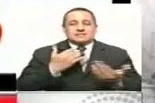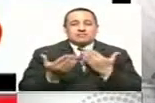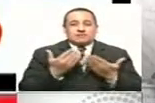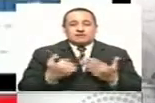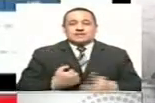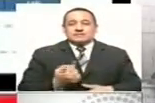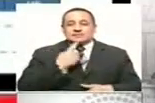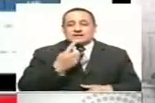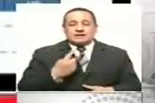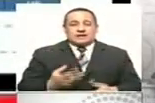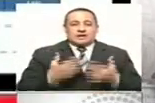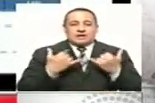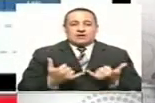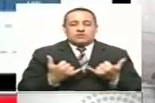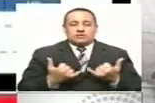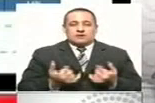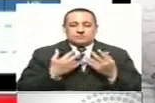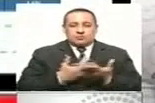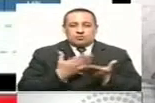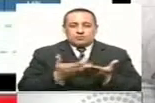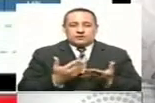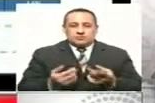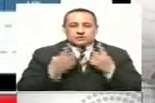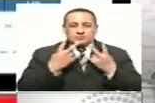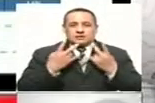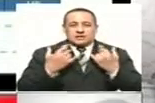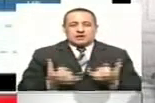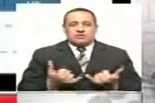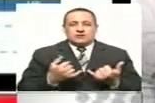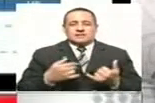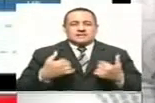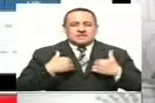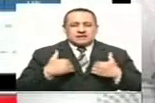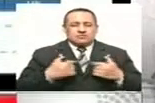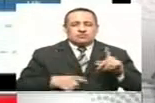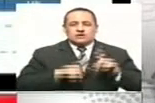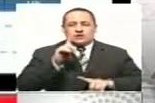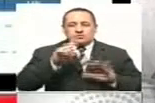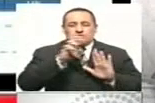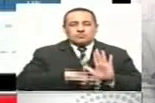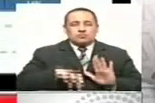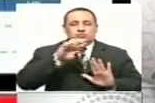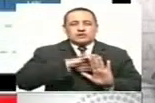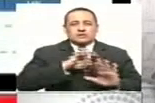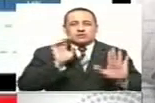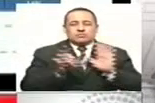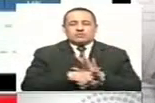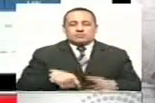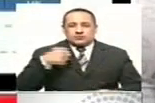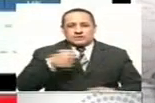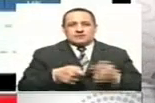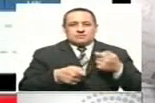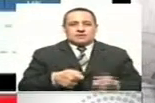están distribuidos. Ahí tenemos algunos proyectos de